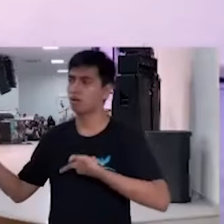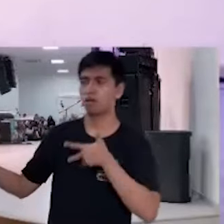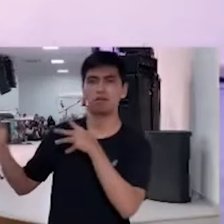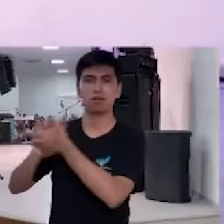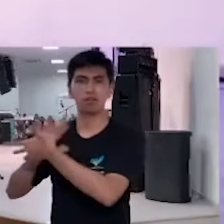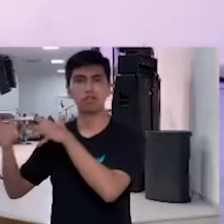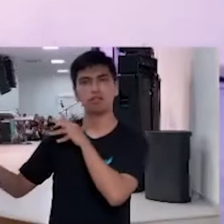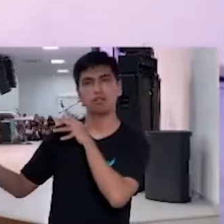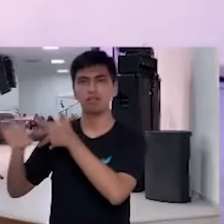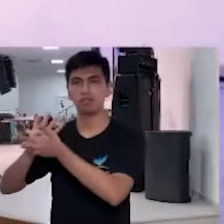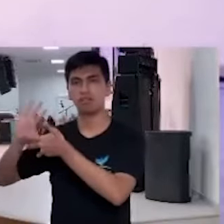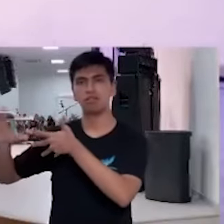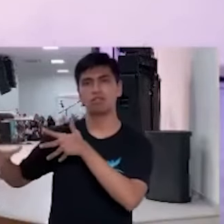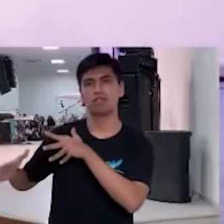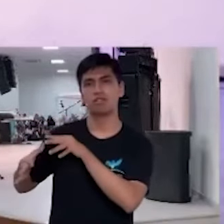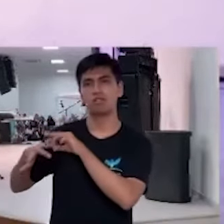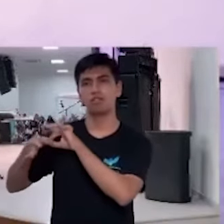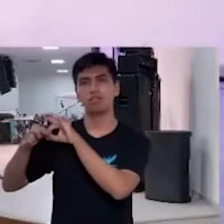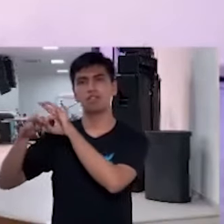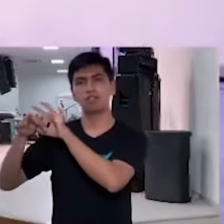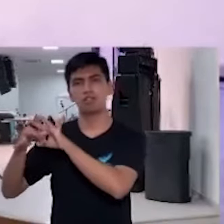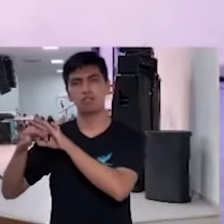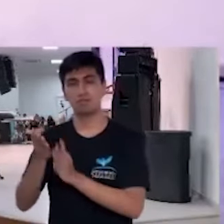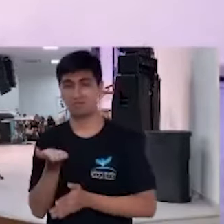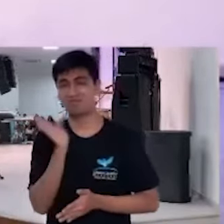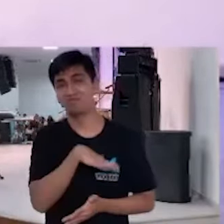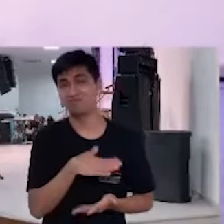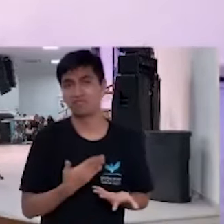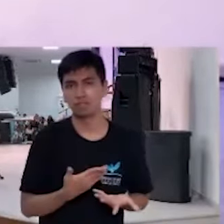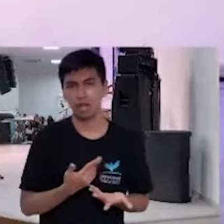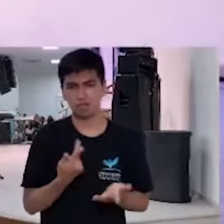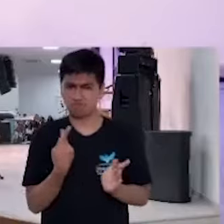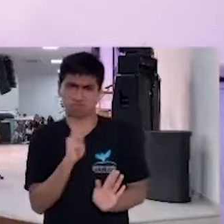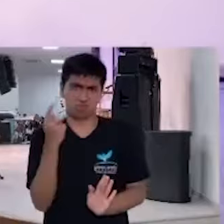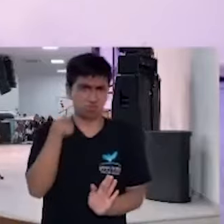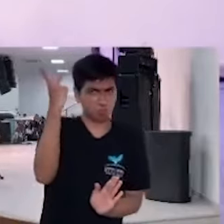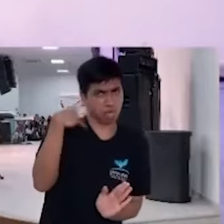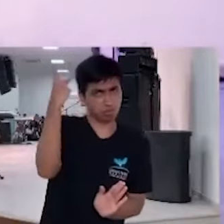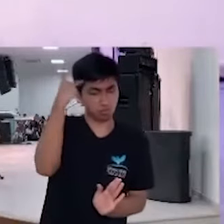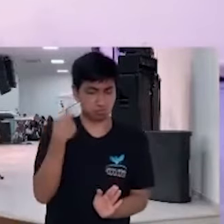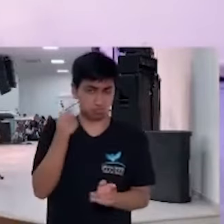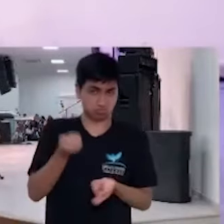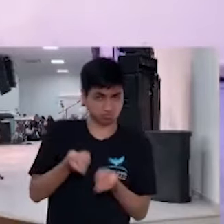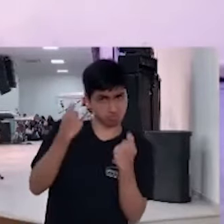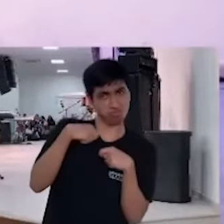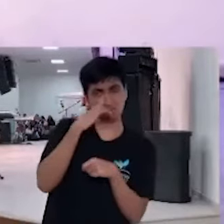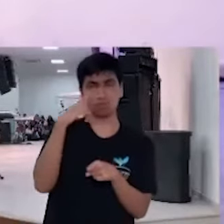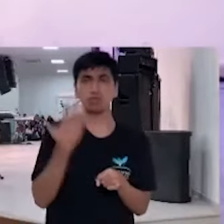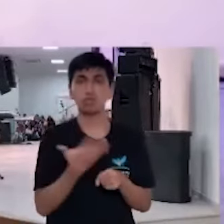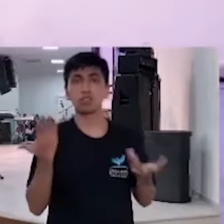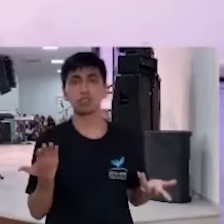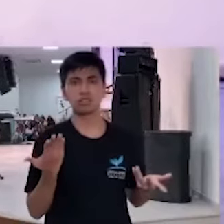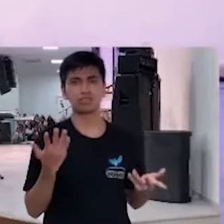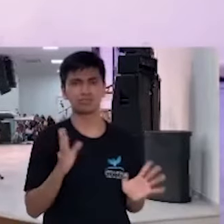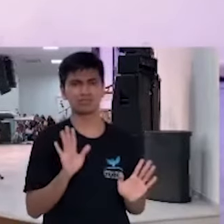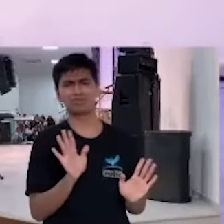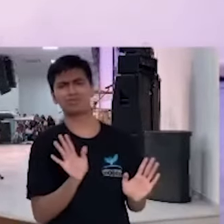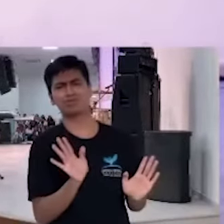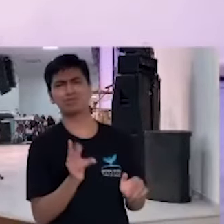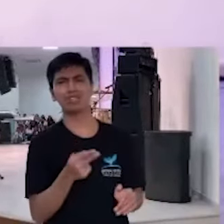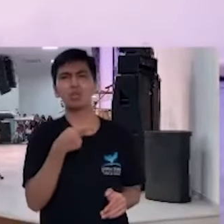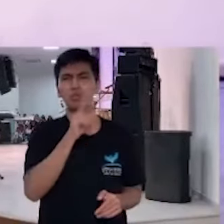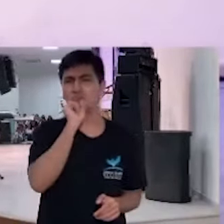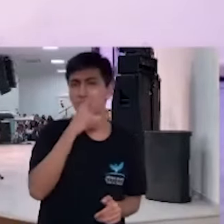ilícita, no permitida. Pero yo soy el pastor, ¿no? ¿Y qué se hace el pastor? Eres hombre de carne y